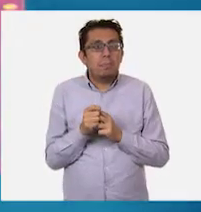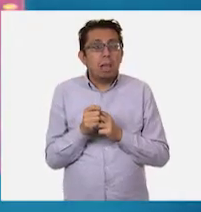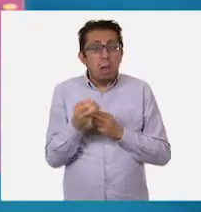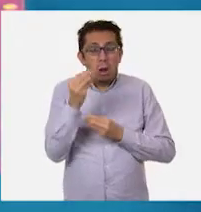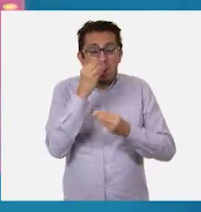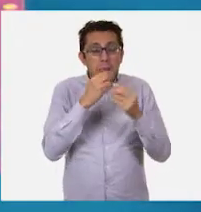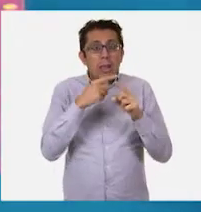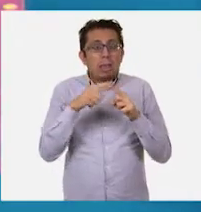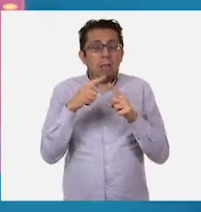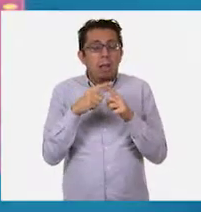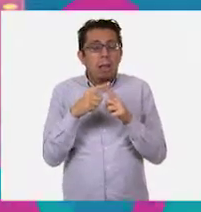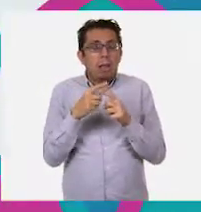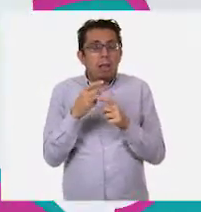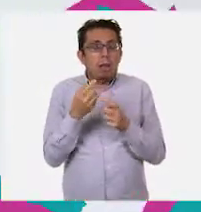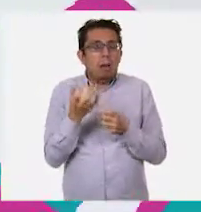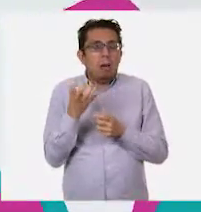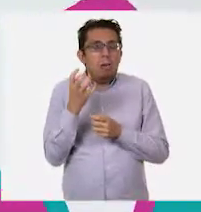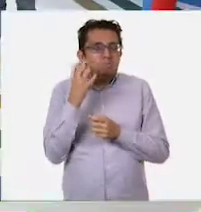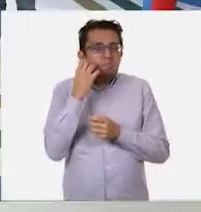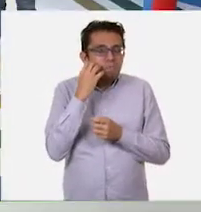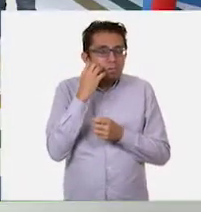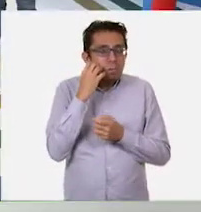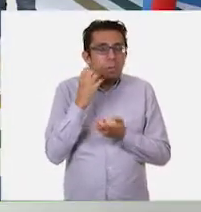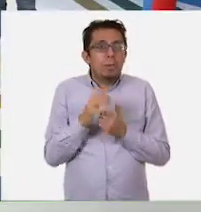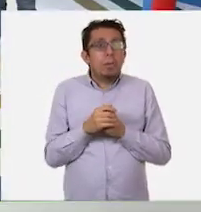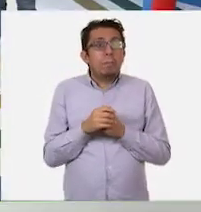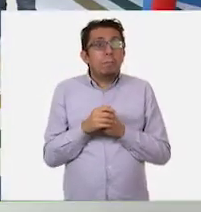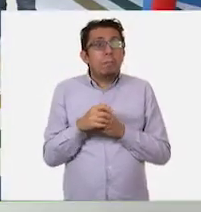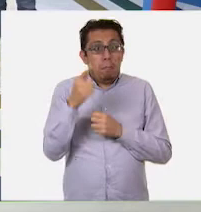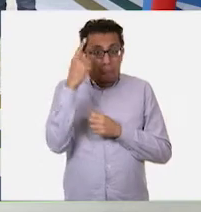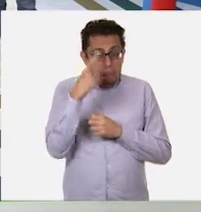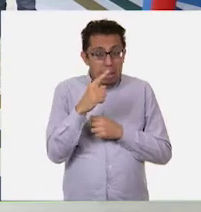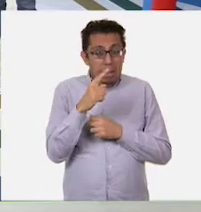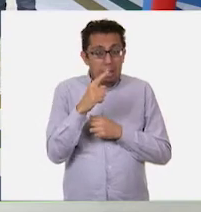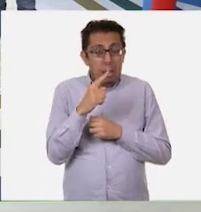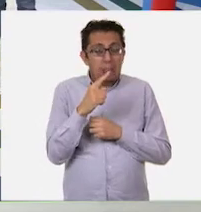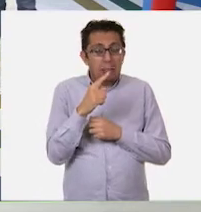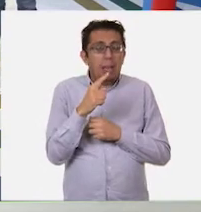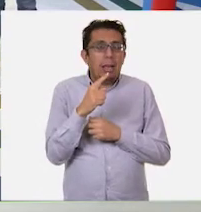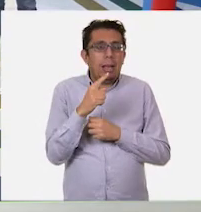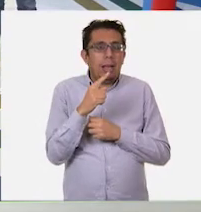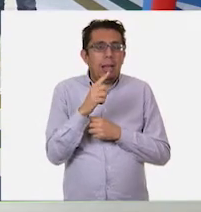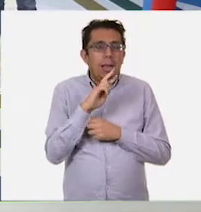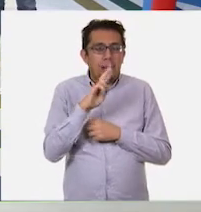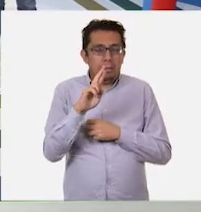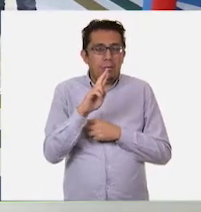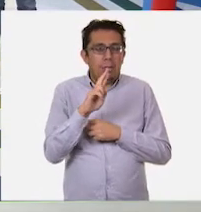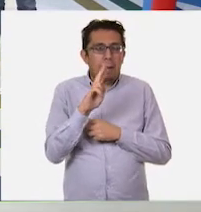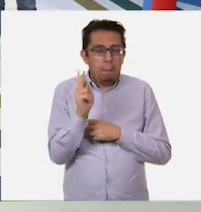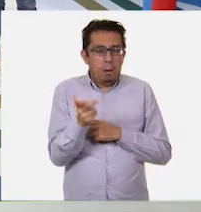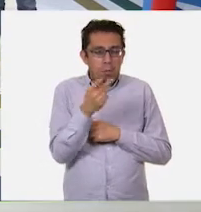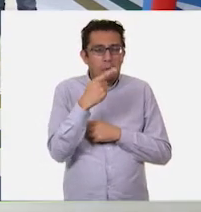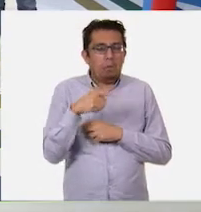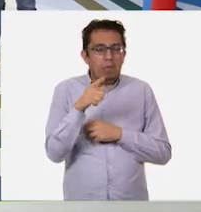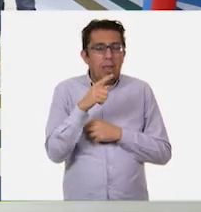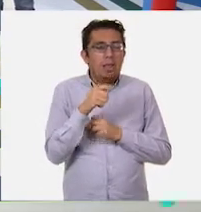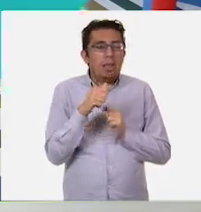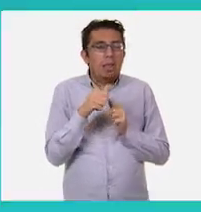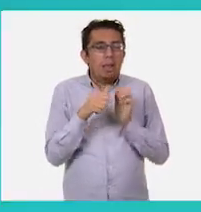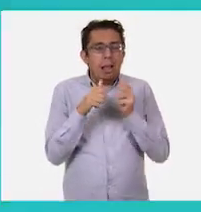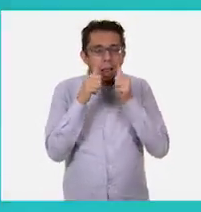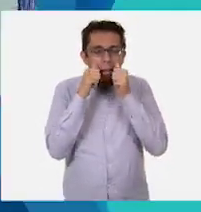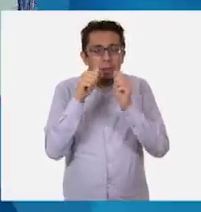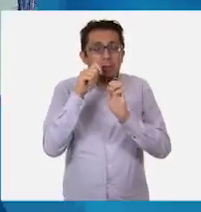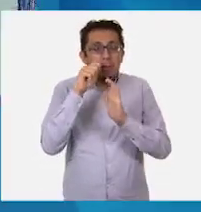alimentos. Para plantear la pregunta, les pido que pongan mucha atención al siguiente video. ¡Vamos a verlo!